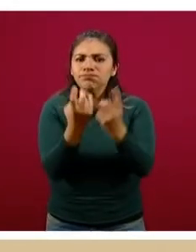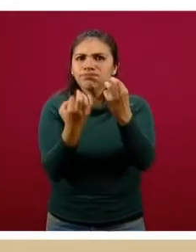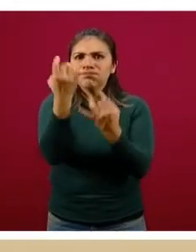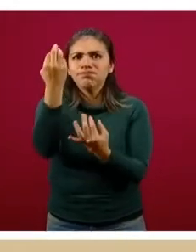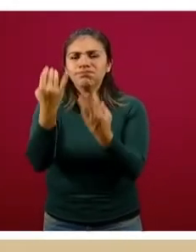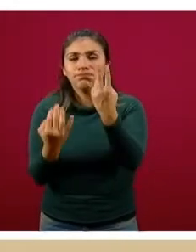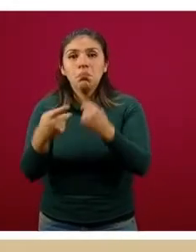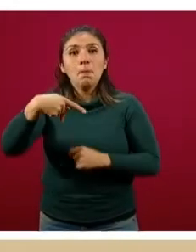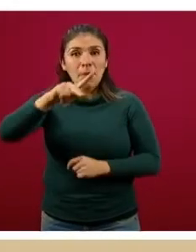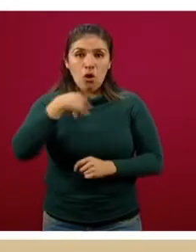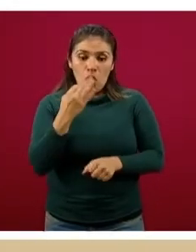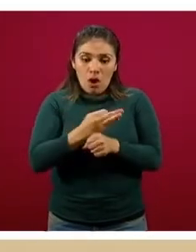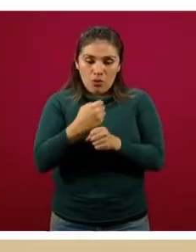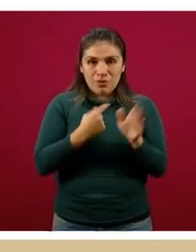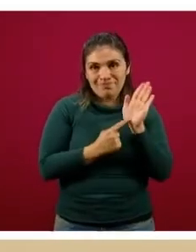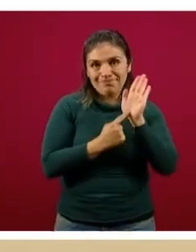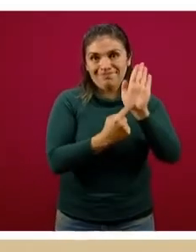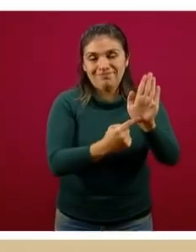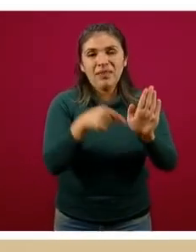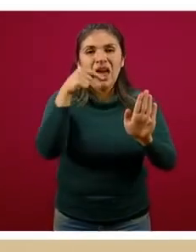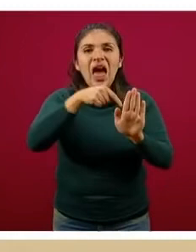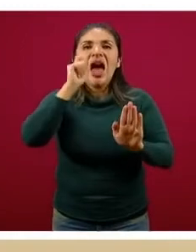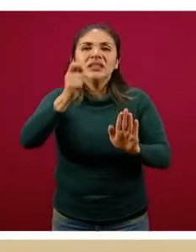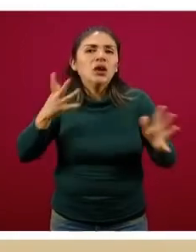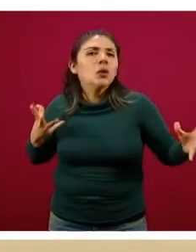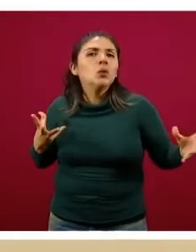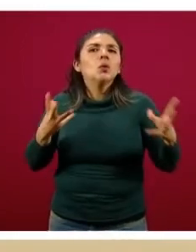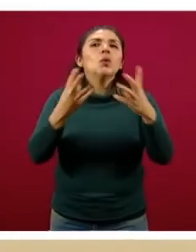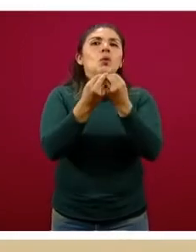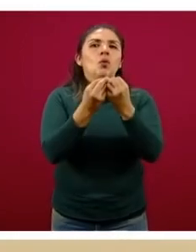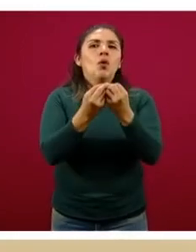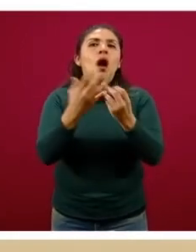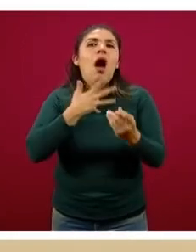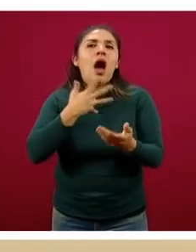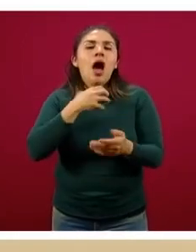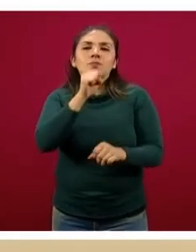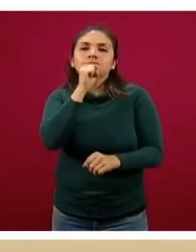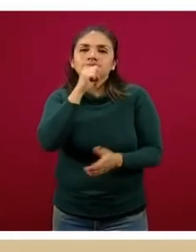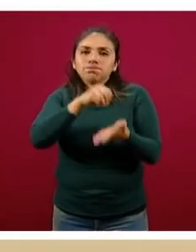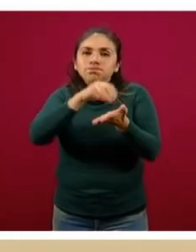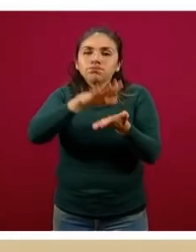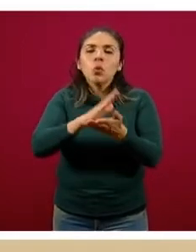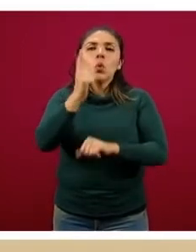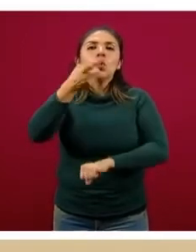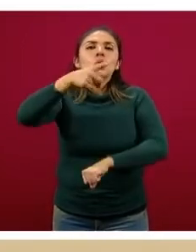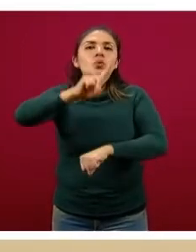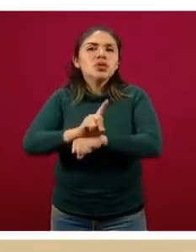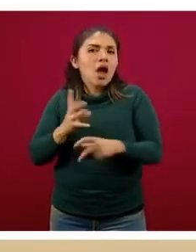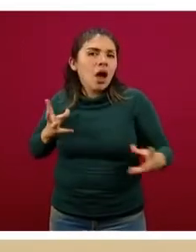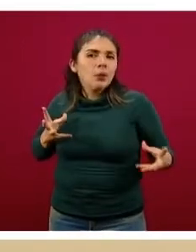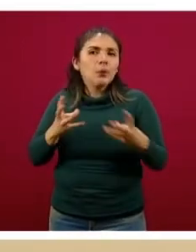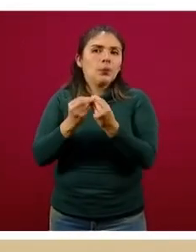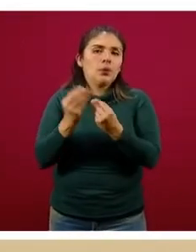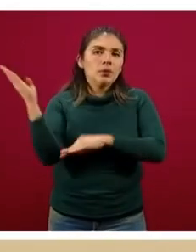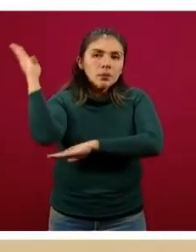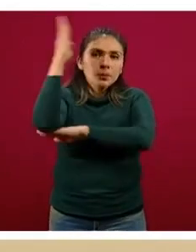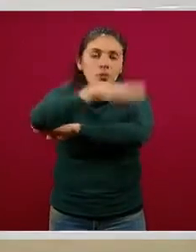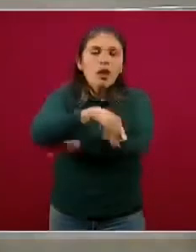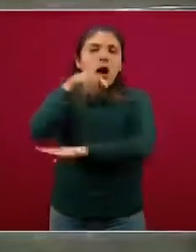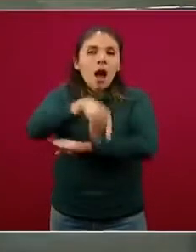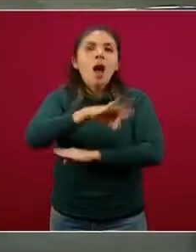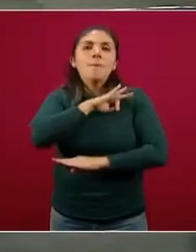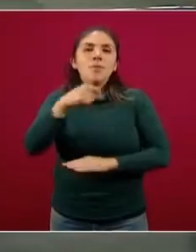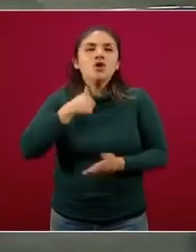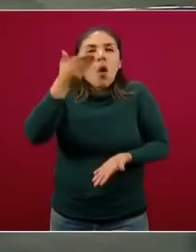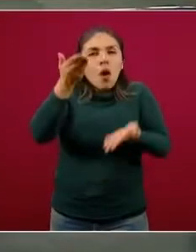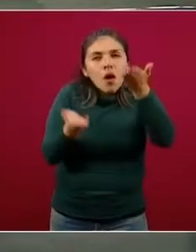los que nosotros les presentamos son precisamente ya la totalidad de lo que se reportó en un día completo y que nos permite entonces poder